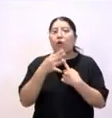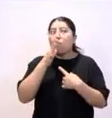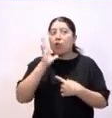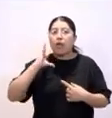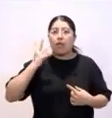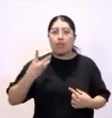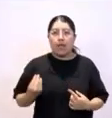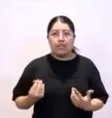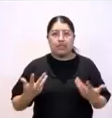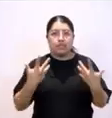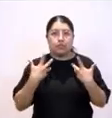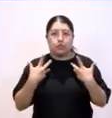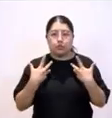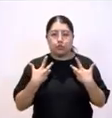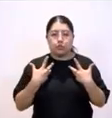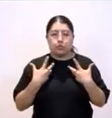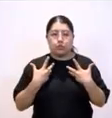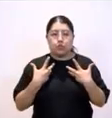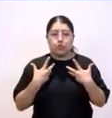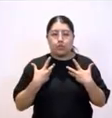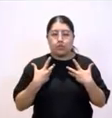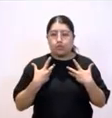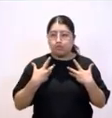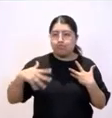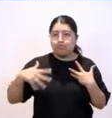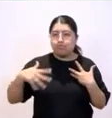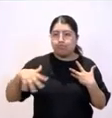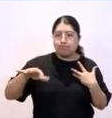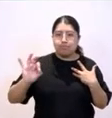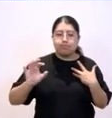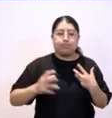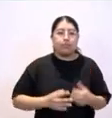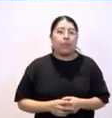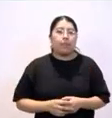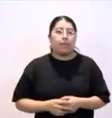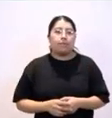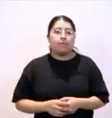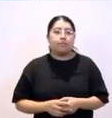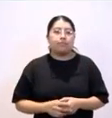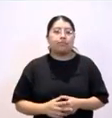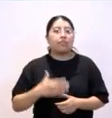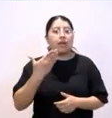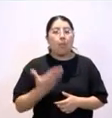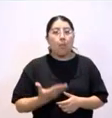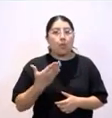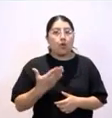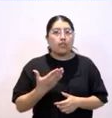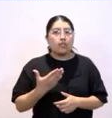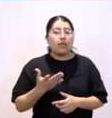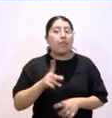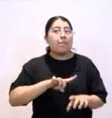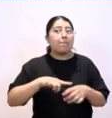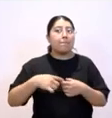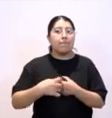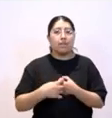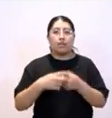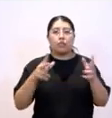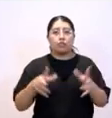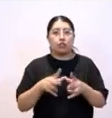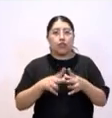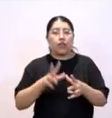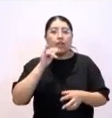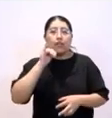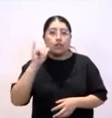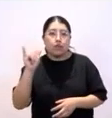palestino en aquel territorio. Y la importantísima participación que la sociedad